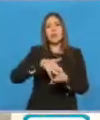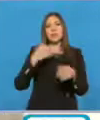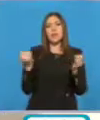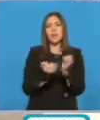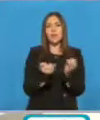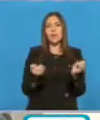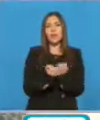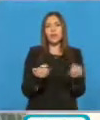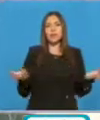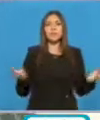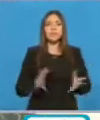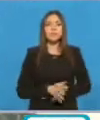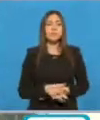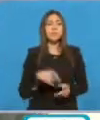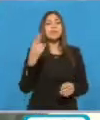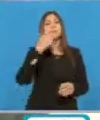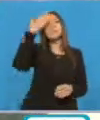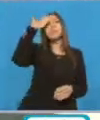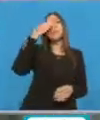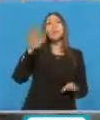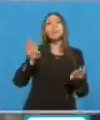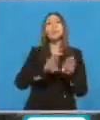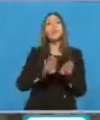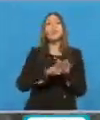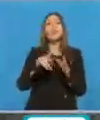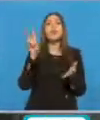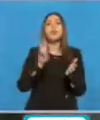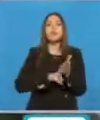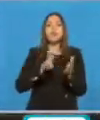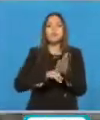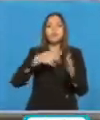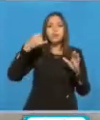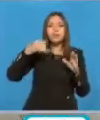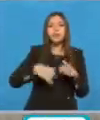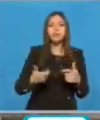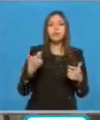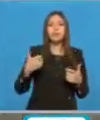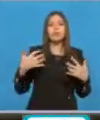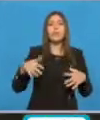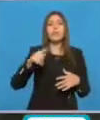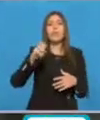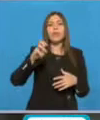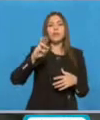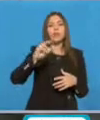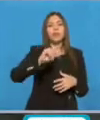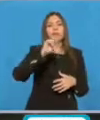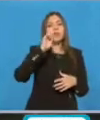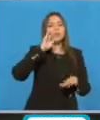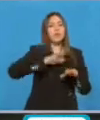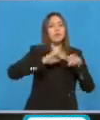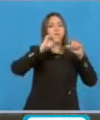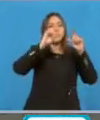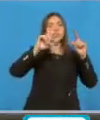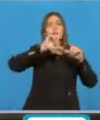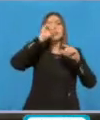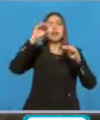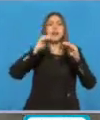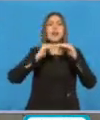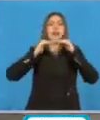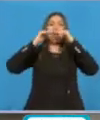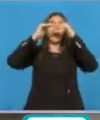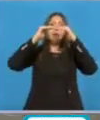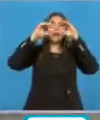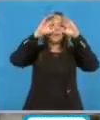y bueno, querían saber lo del tesoro. Luego vemos más grecas prehispánicas, y arriba, pues un